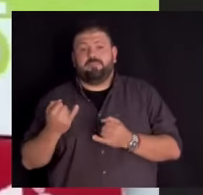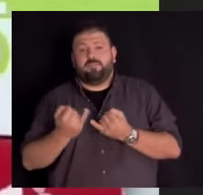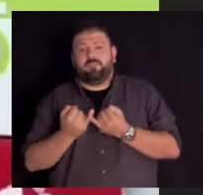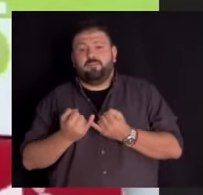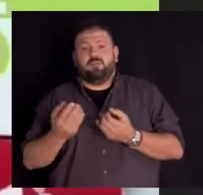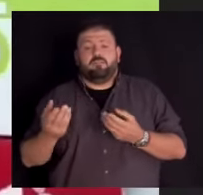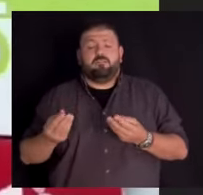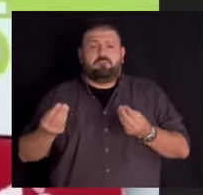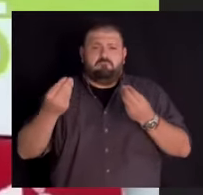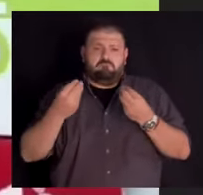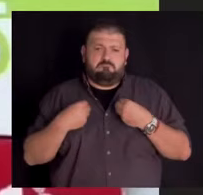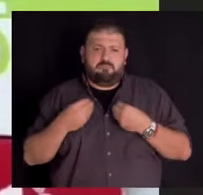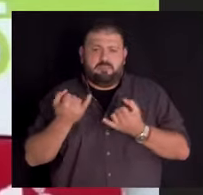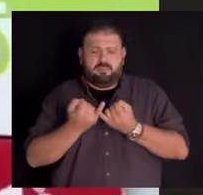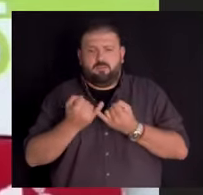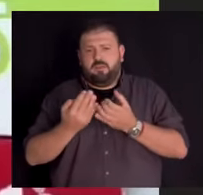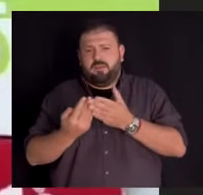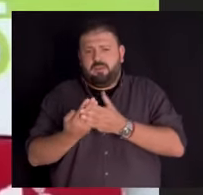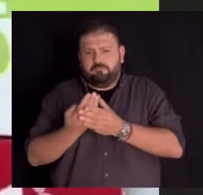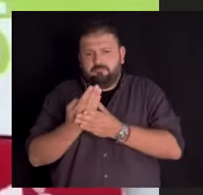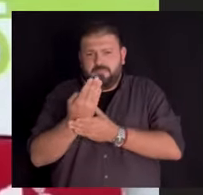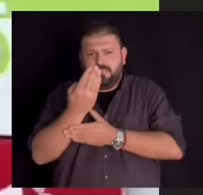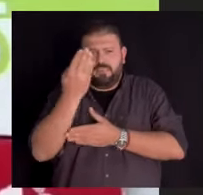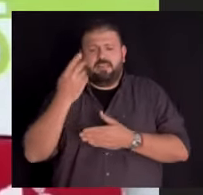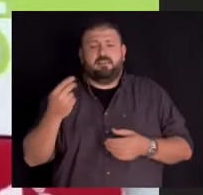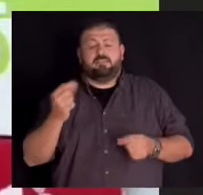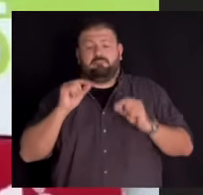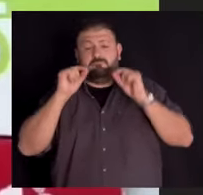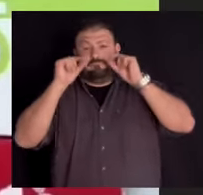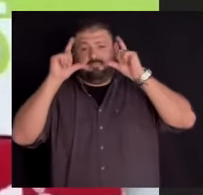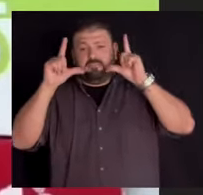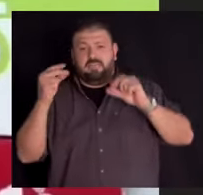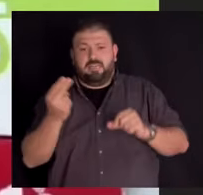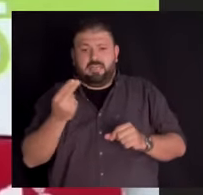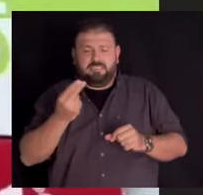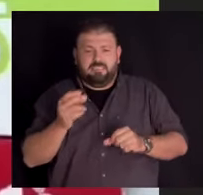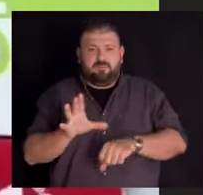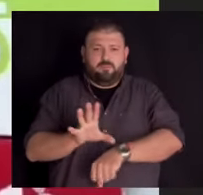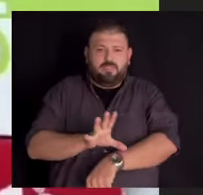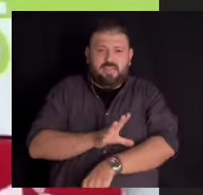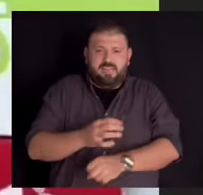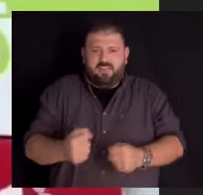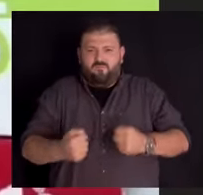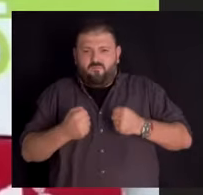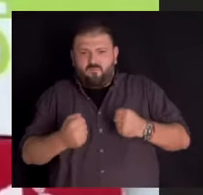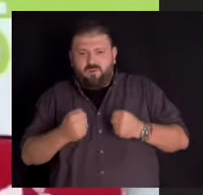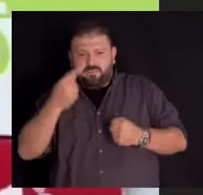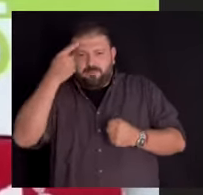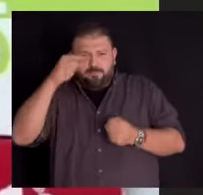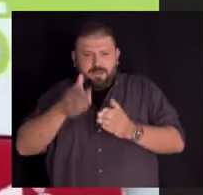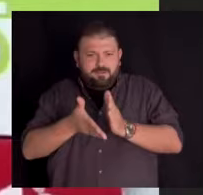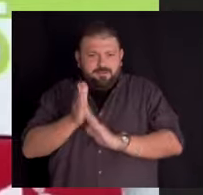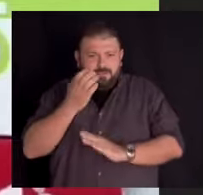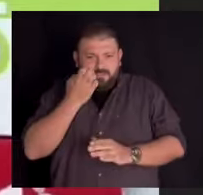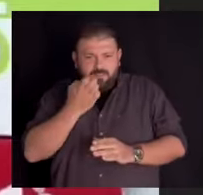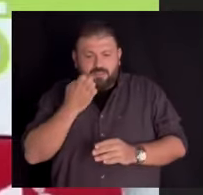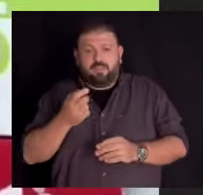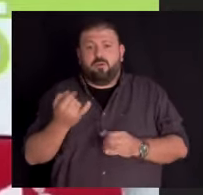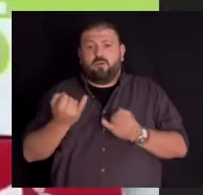a la medida. En las mañanas a lo mejor necesitamos energía. Para ir a la escuela necesitamos mejorar nuestra